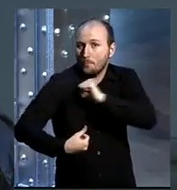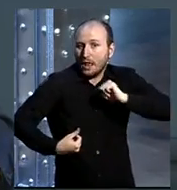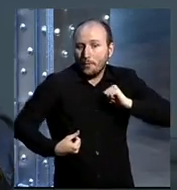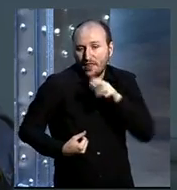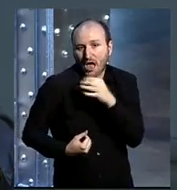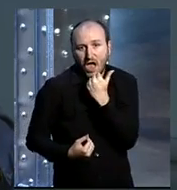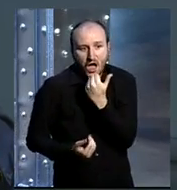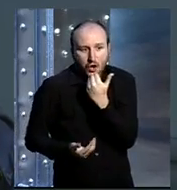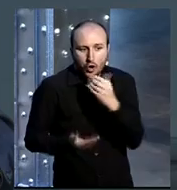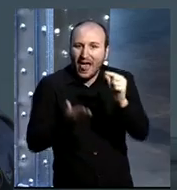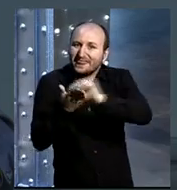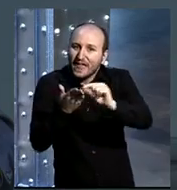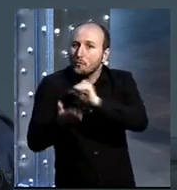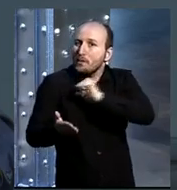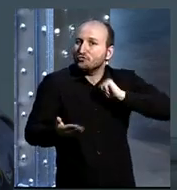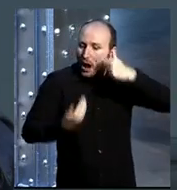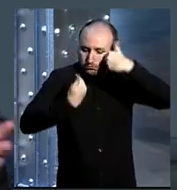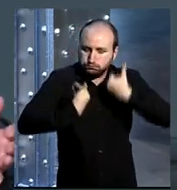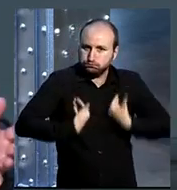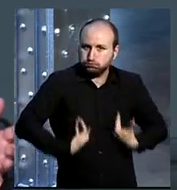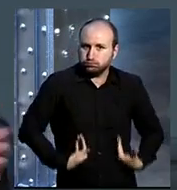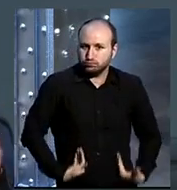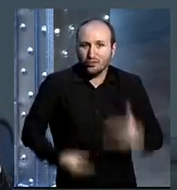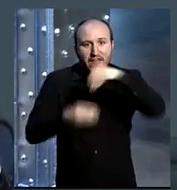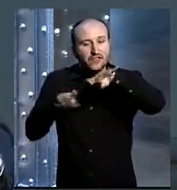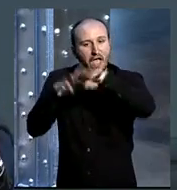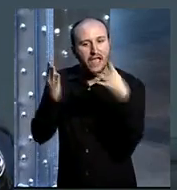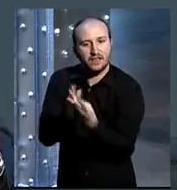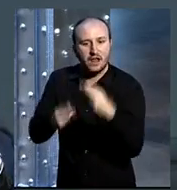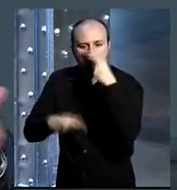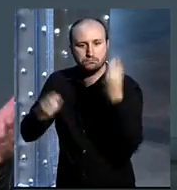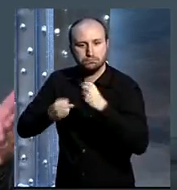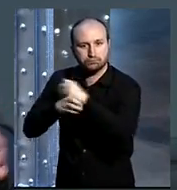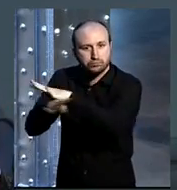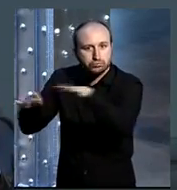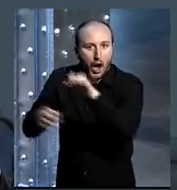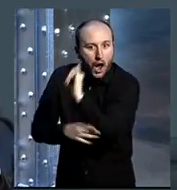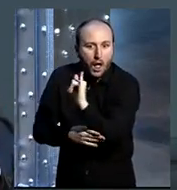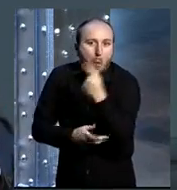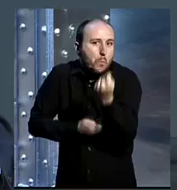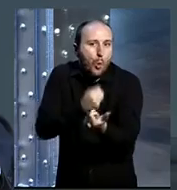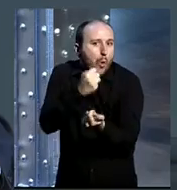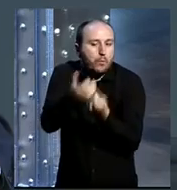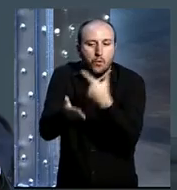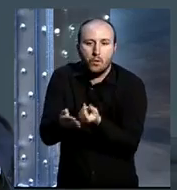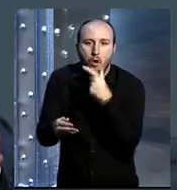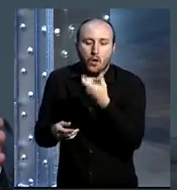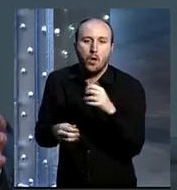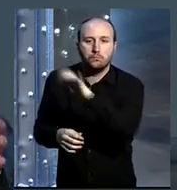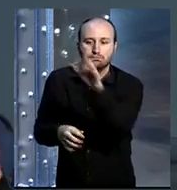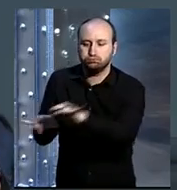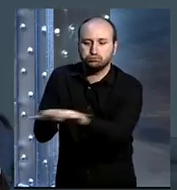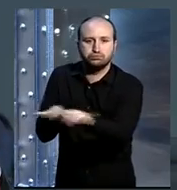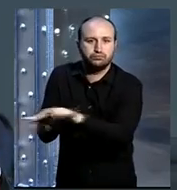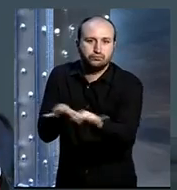privada y nuestros datos personales están en la red. Los hemos ido dando, digamos, entre